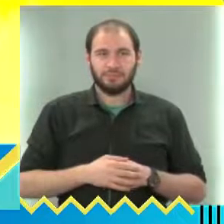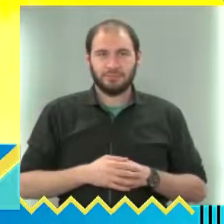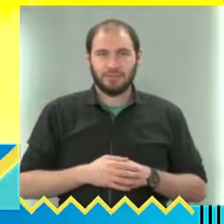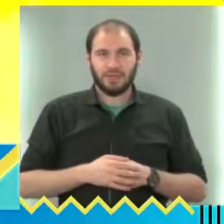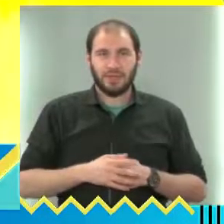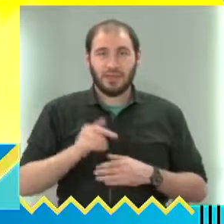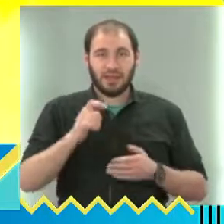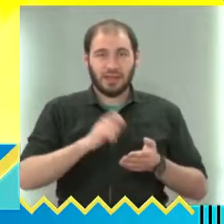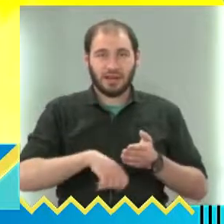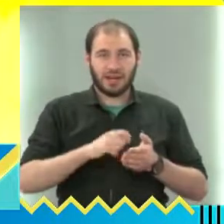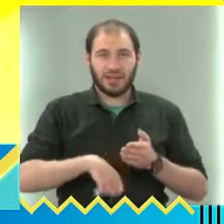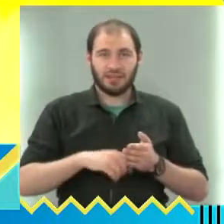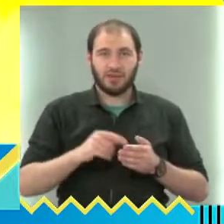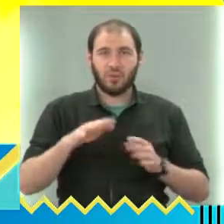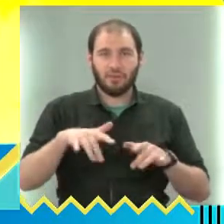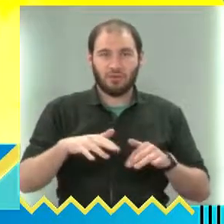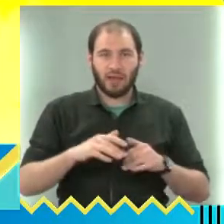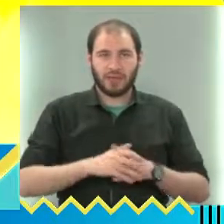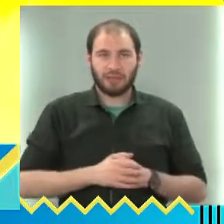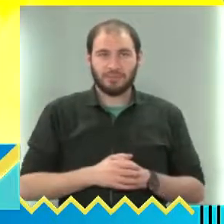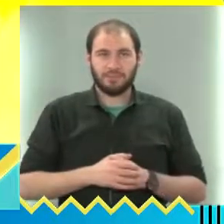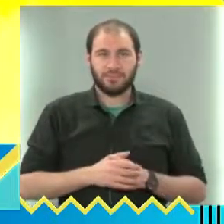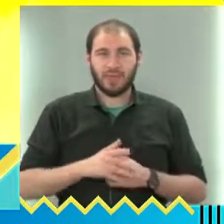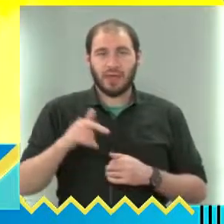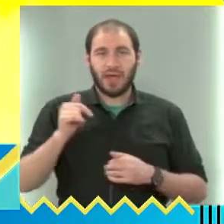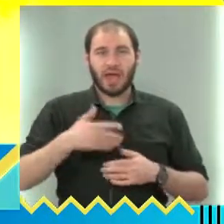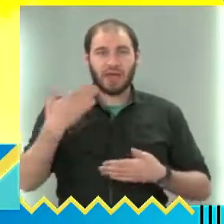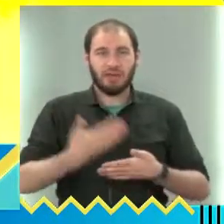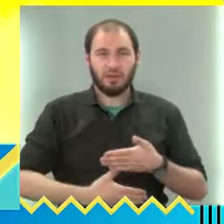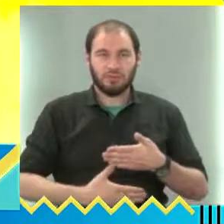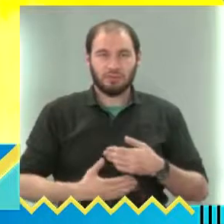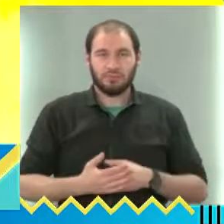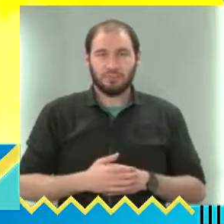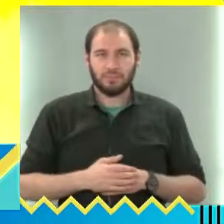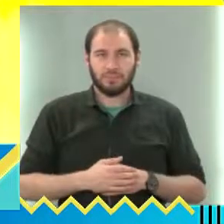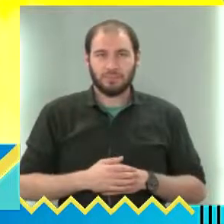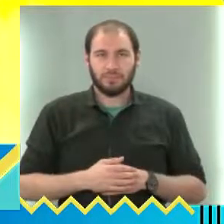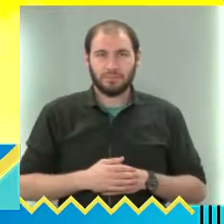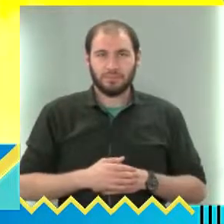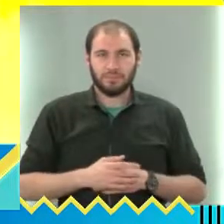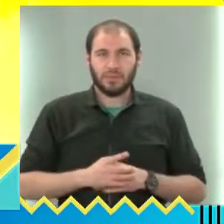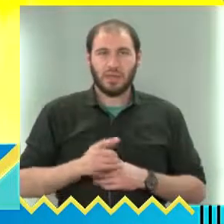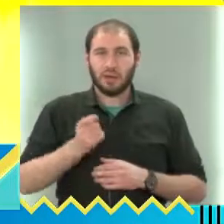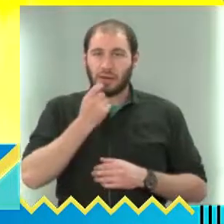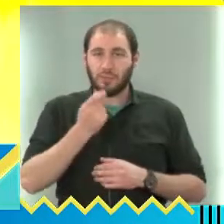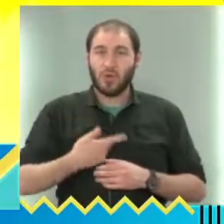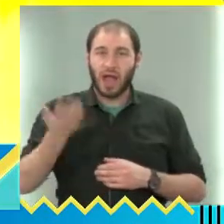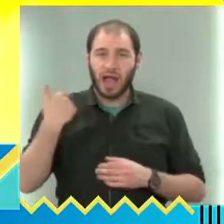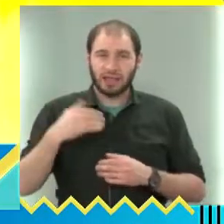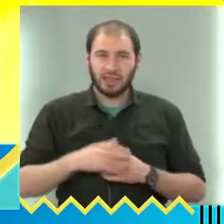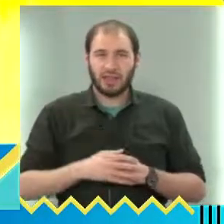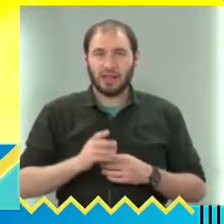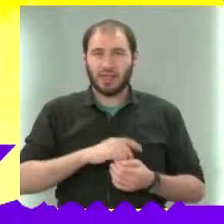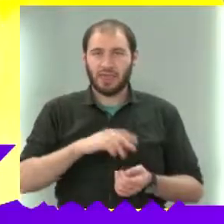se registra en un sistema informático que tenemos, ahí se lo evalúa si ya ha realizado